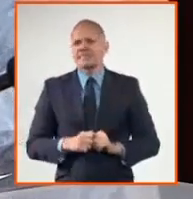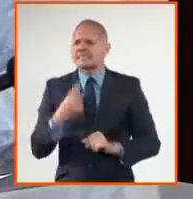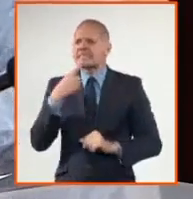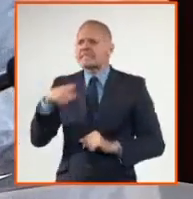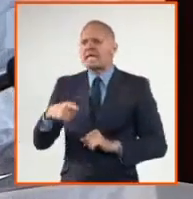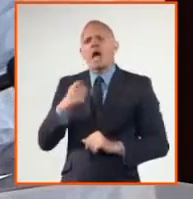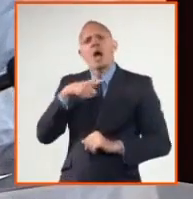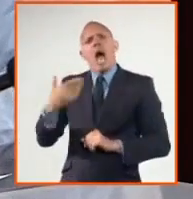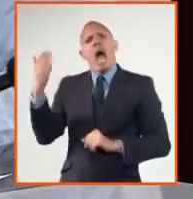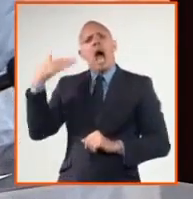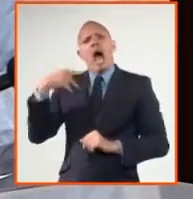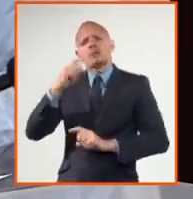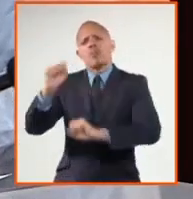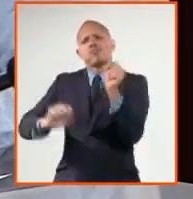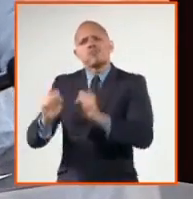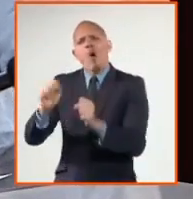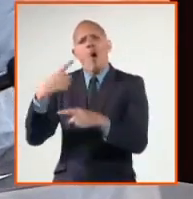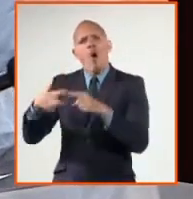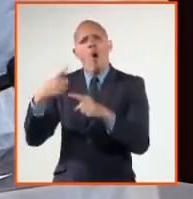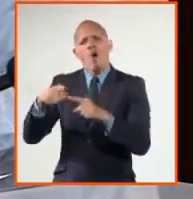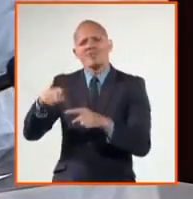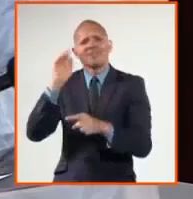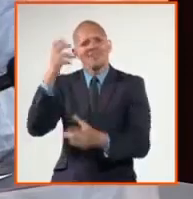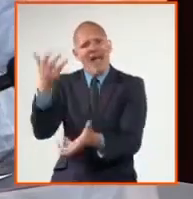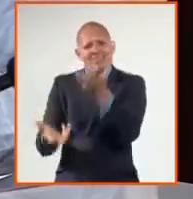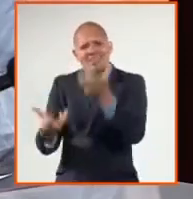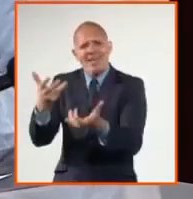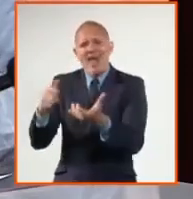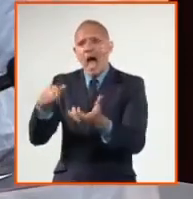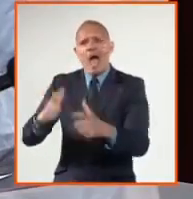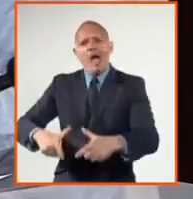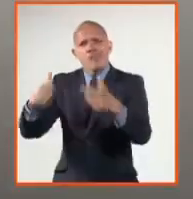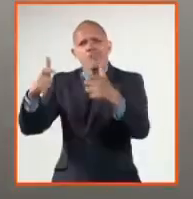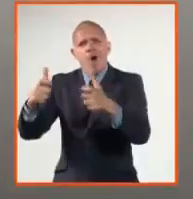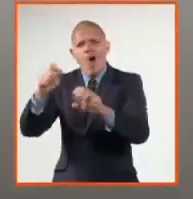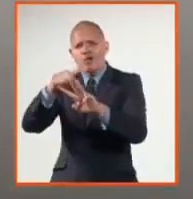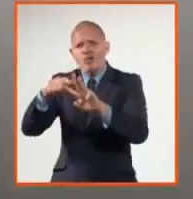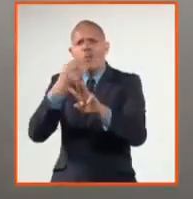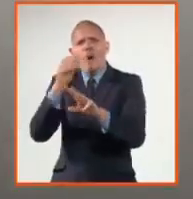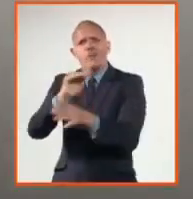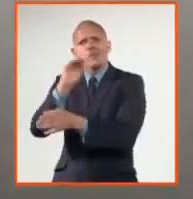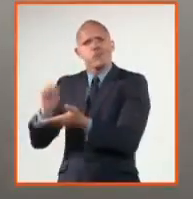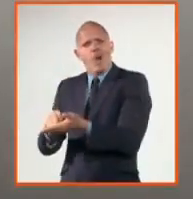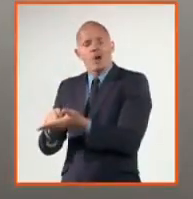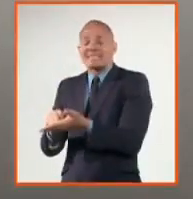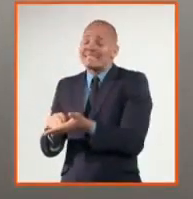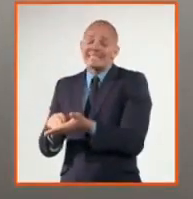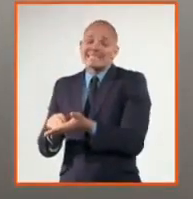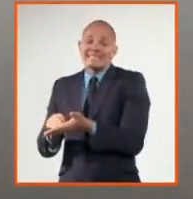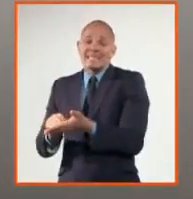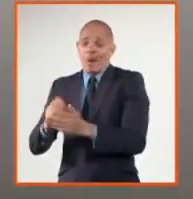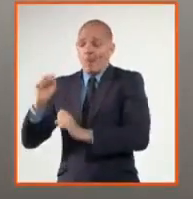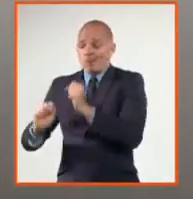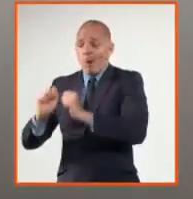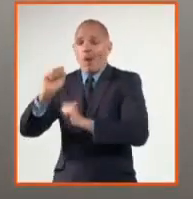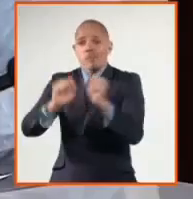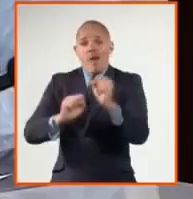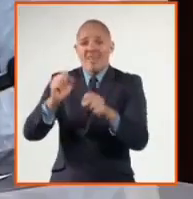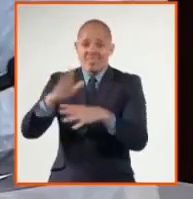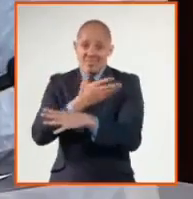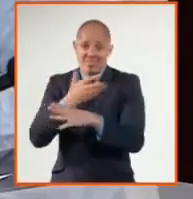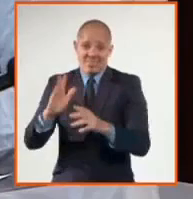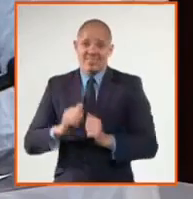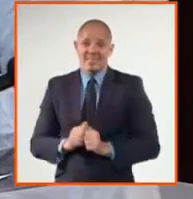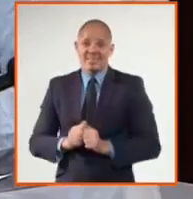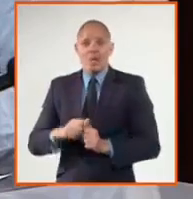2 que está paralizada que estuvo leyendo la cátedra bueno no no funciona no sirven son tus buenas diferentes los diámetros las cargas y